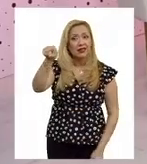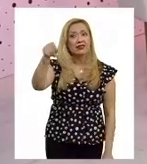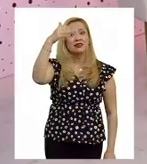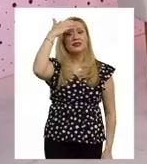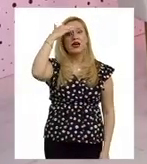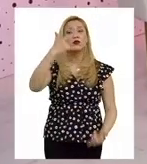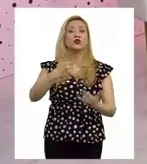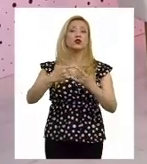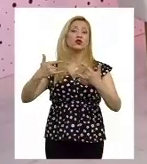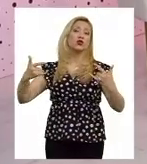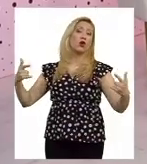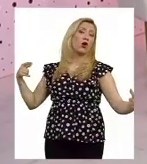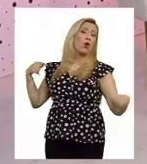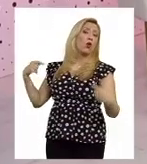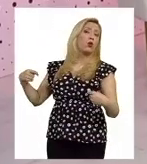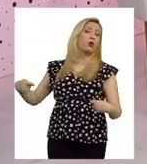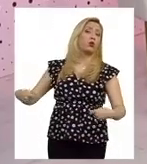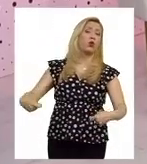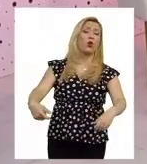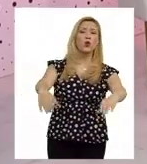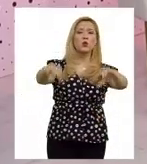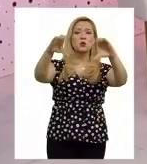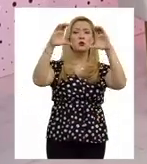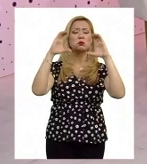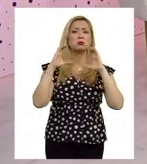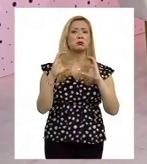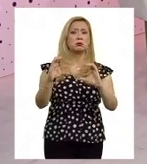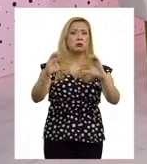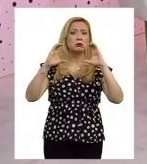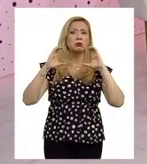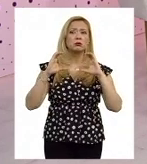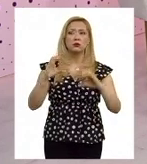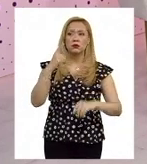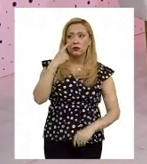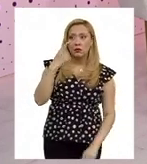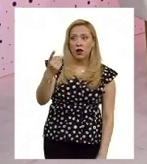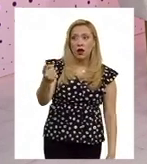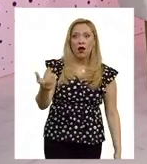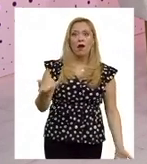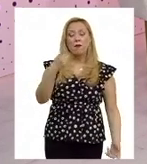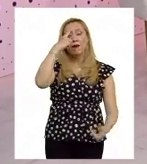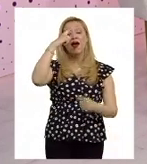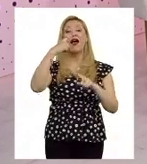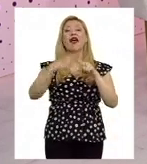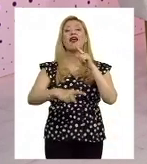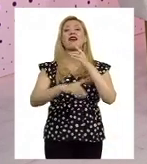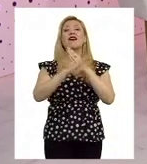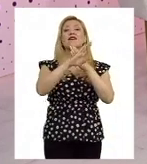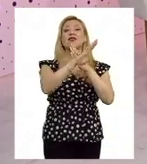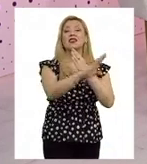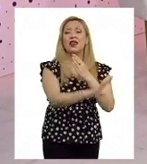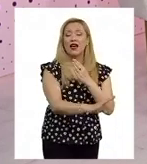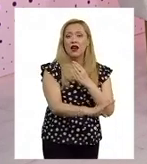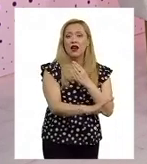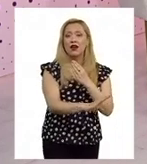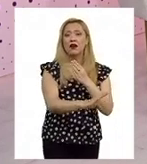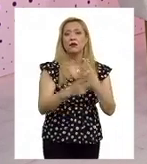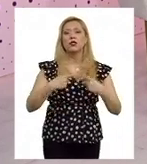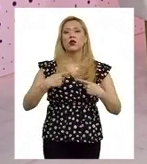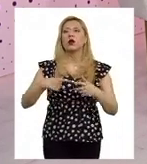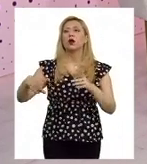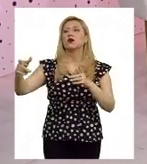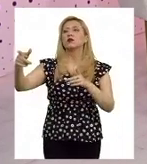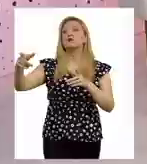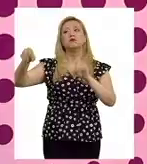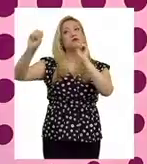y apoyarlos con, de alguna manera, de incentivos económicos para evitar precisamente la migración, ¿no?